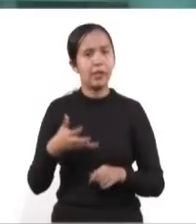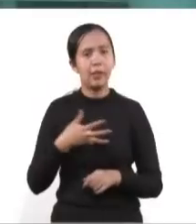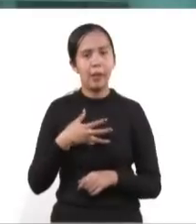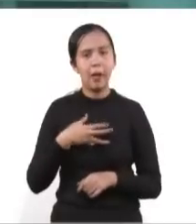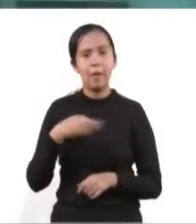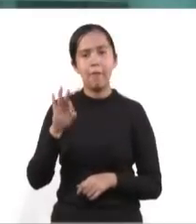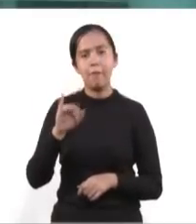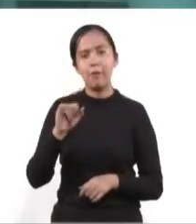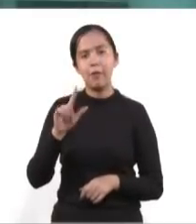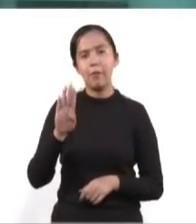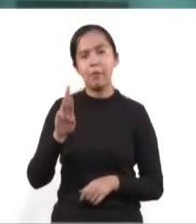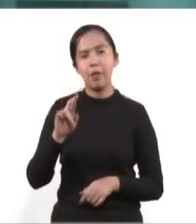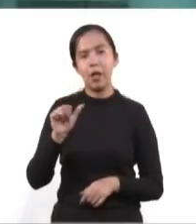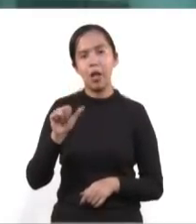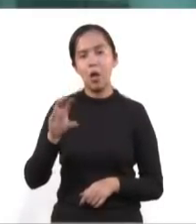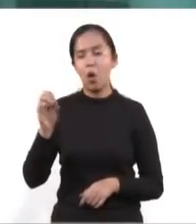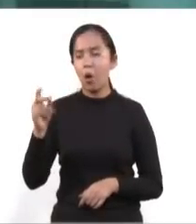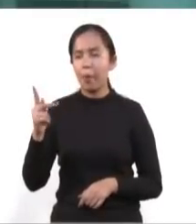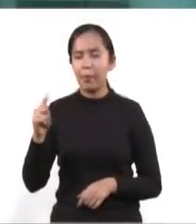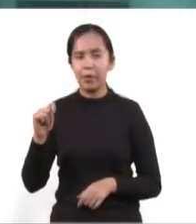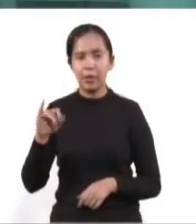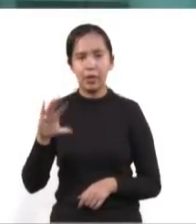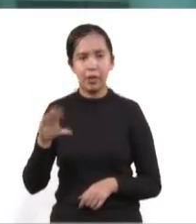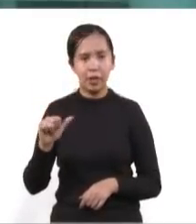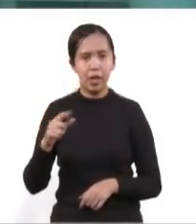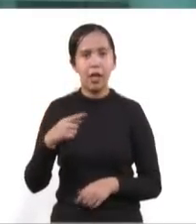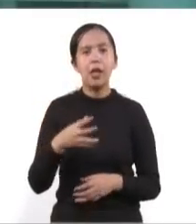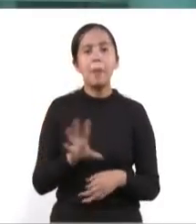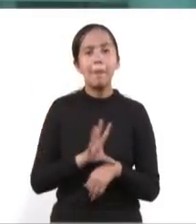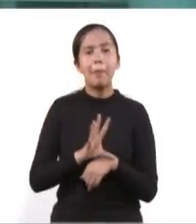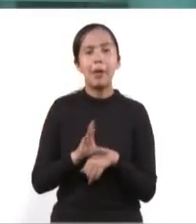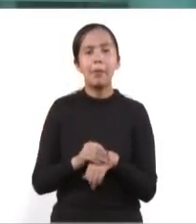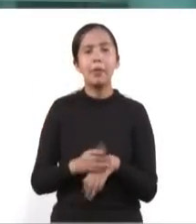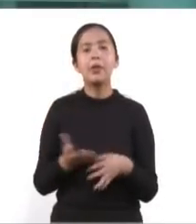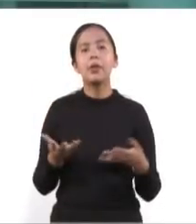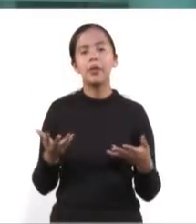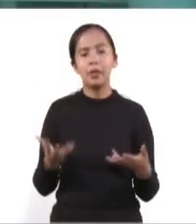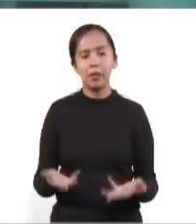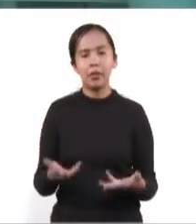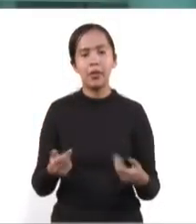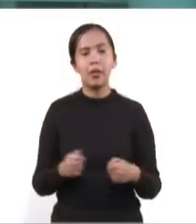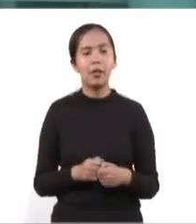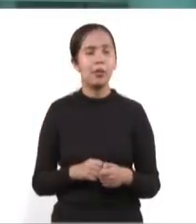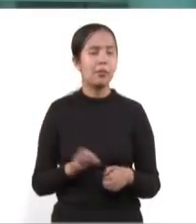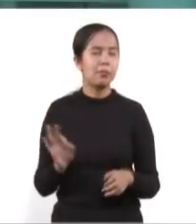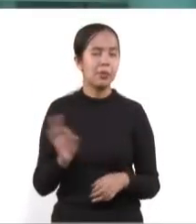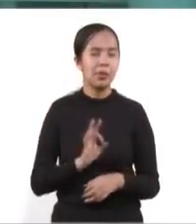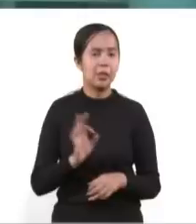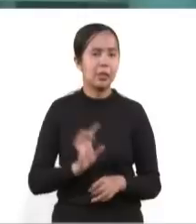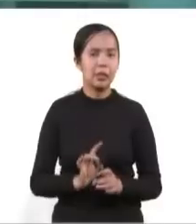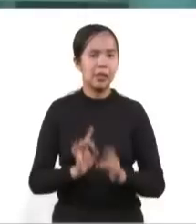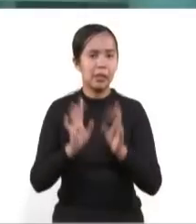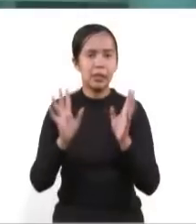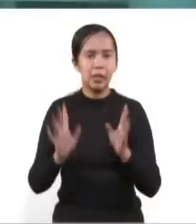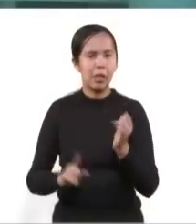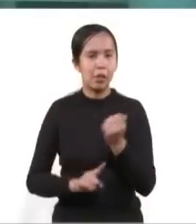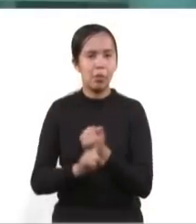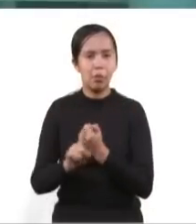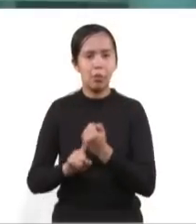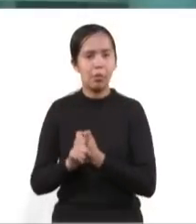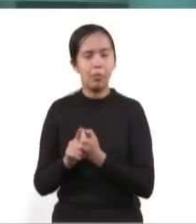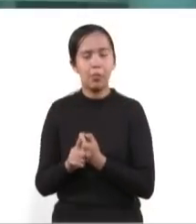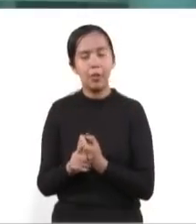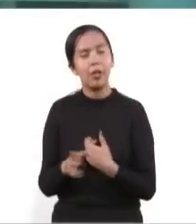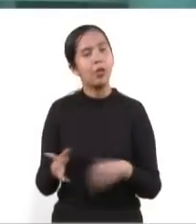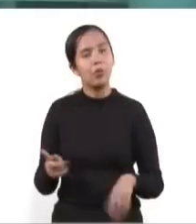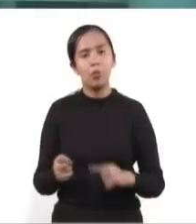en GPRS, en radio, que permite en todo momento y por todas las situaciones que se puedan presentar, estar comunicado con